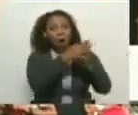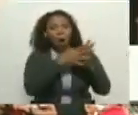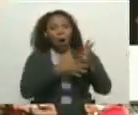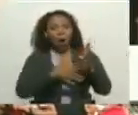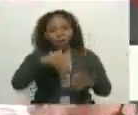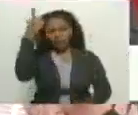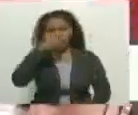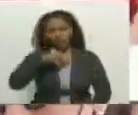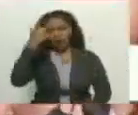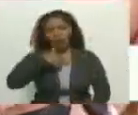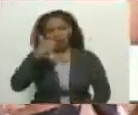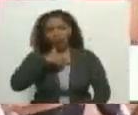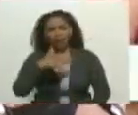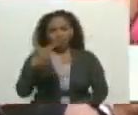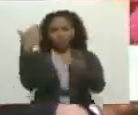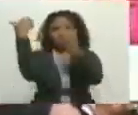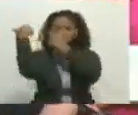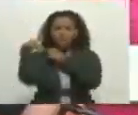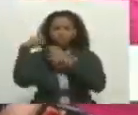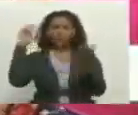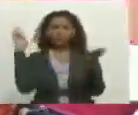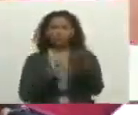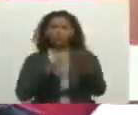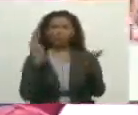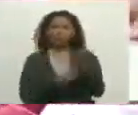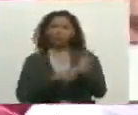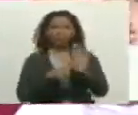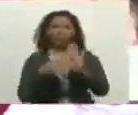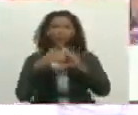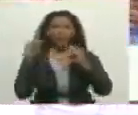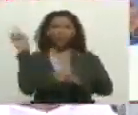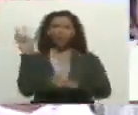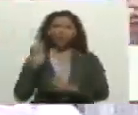serias, responsables y reales en toda Venezuela.